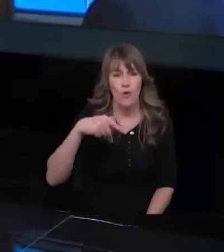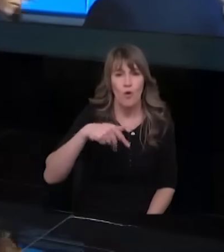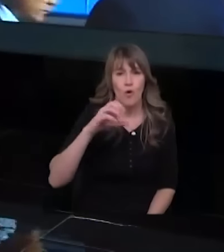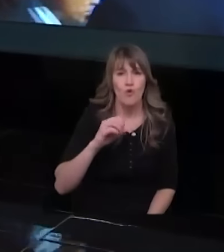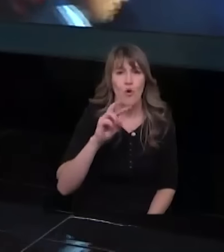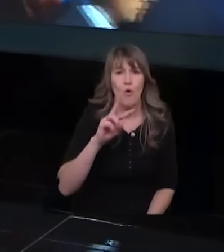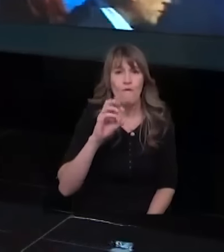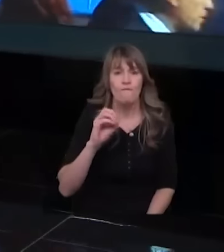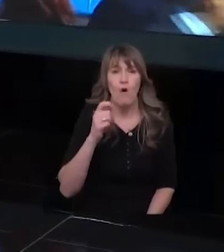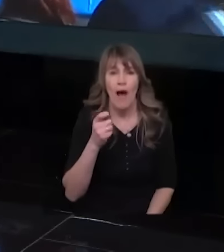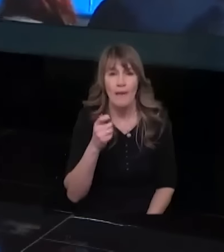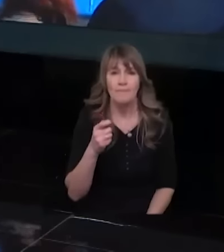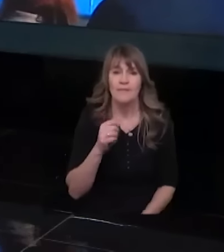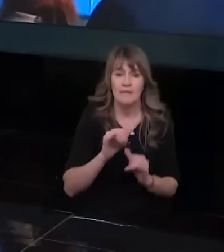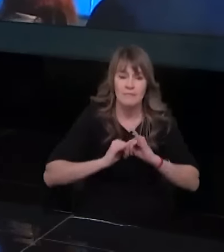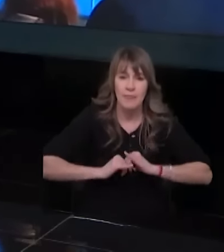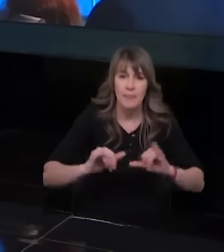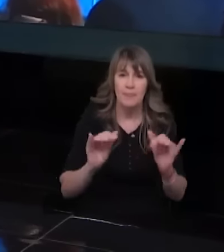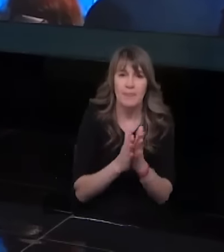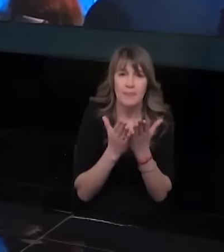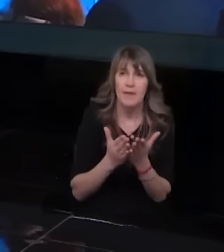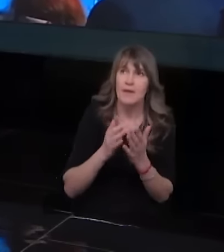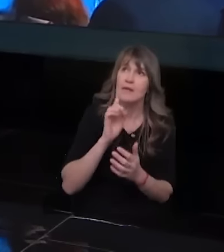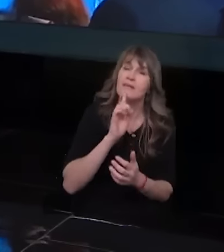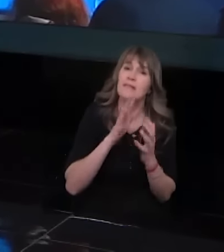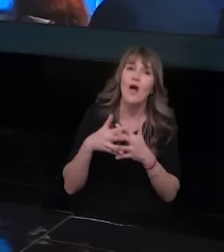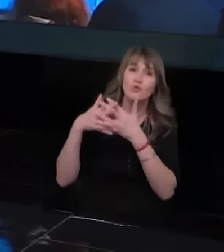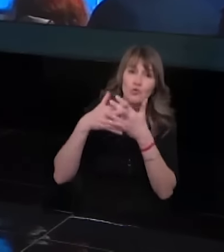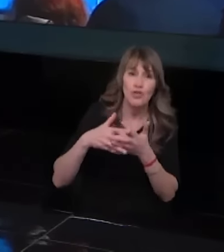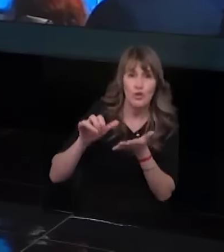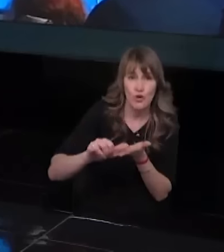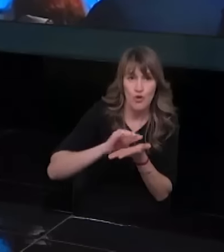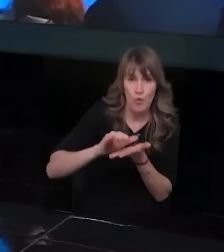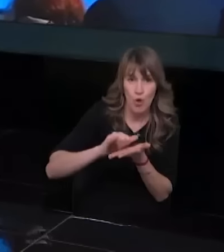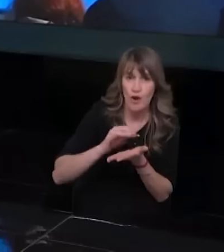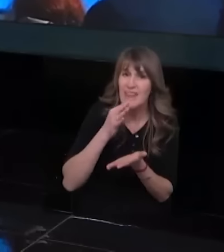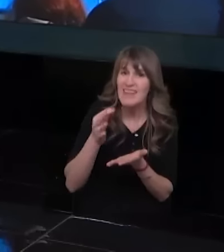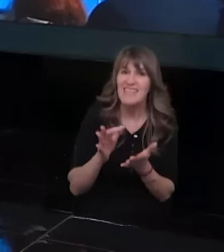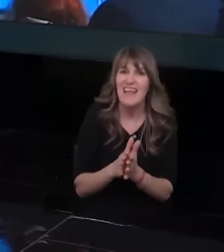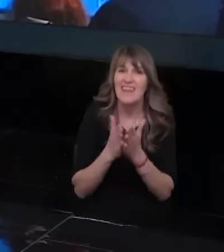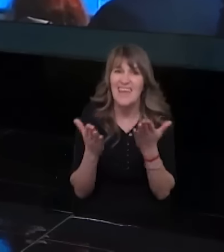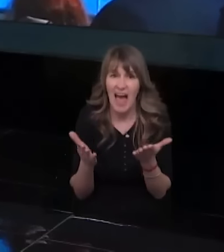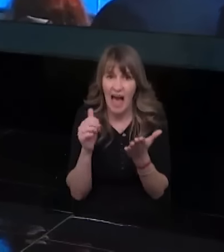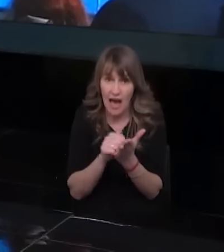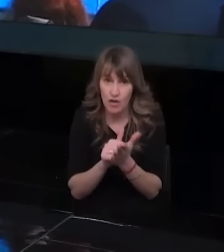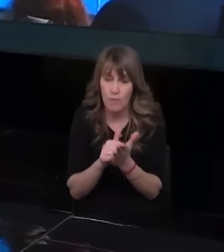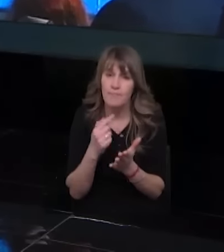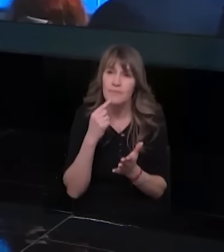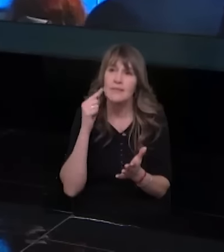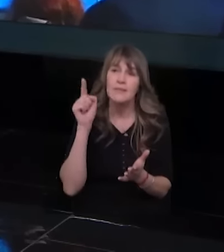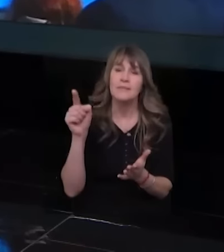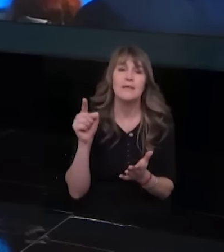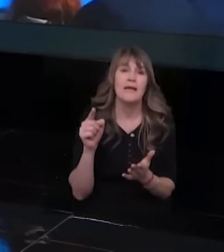el periódico de Estados Unidos de New yorker a partir de una serie de opiniones que fueron vertidas sobre distintos